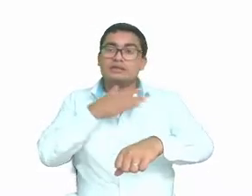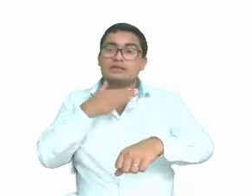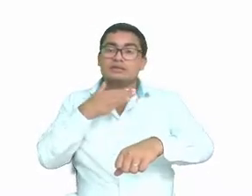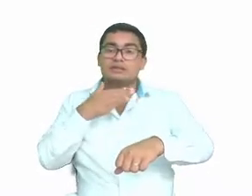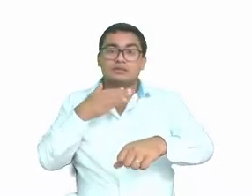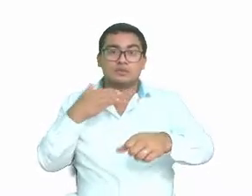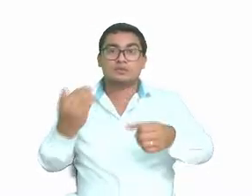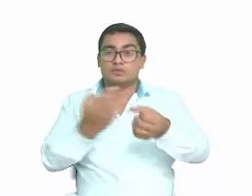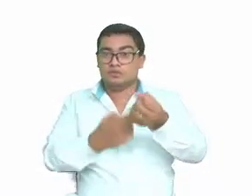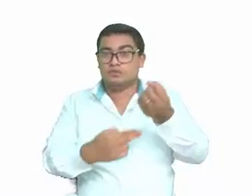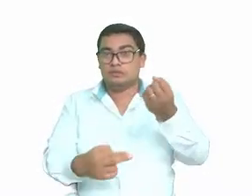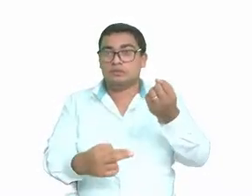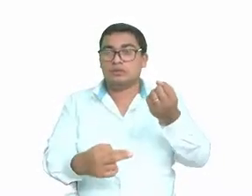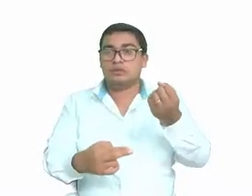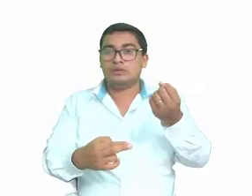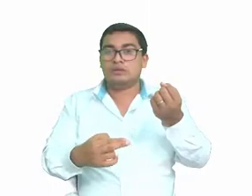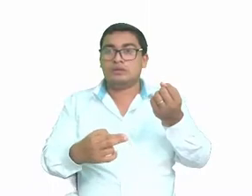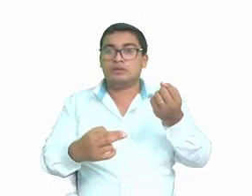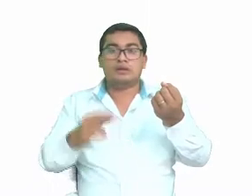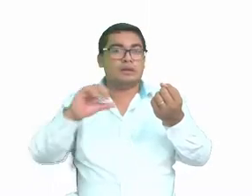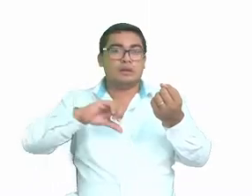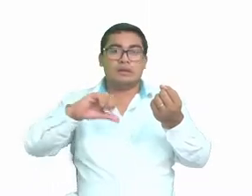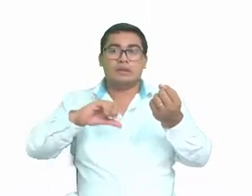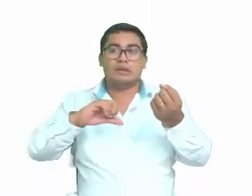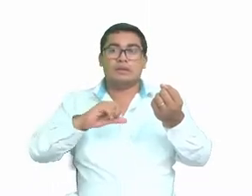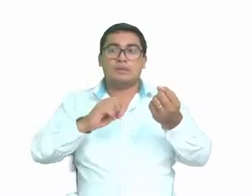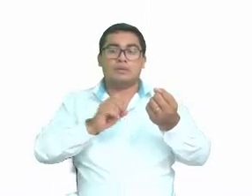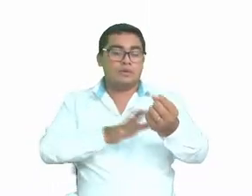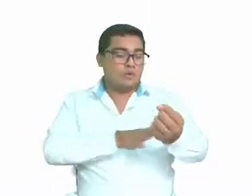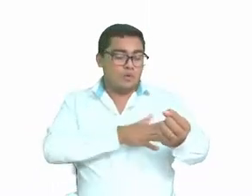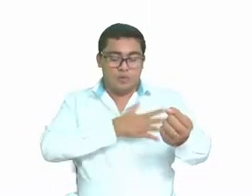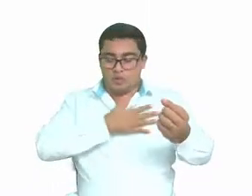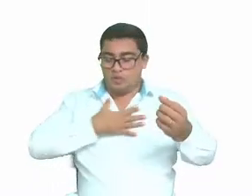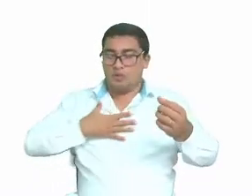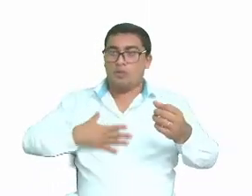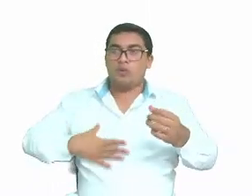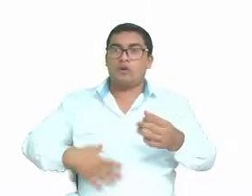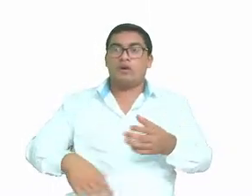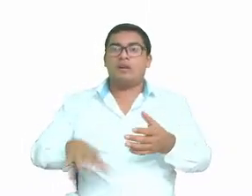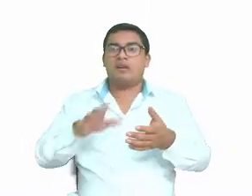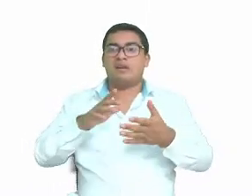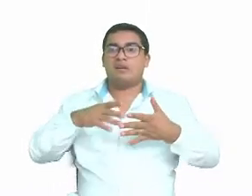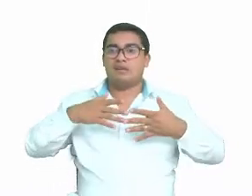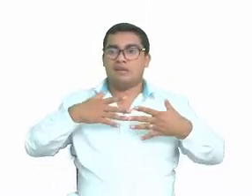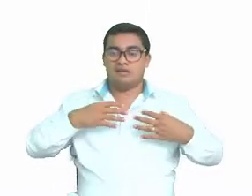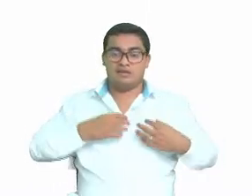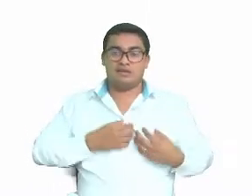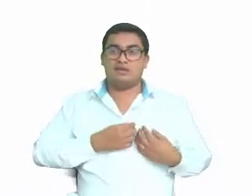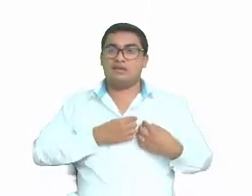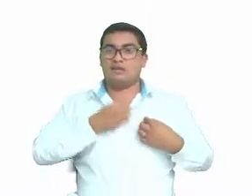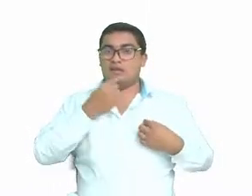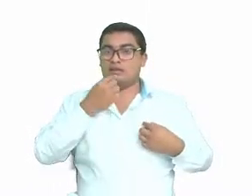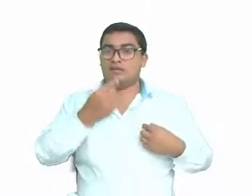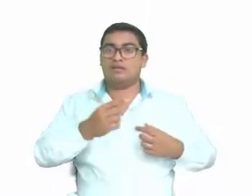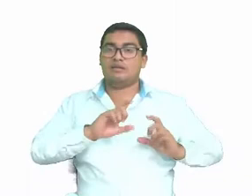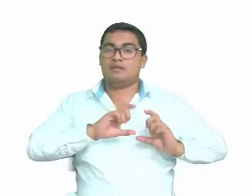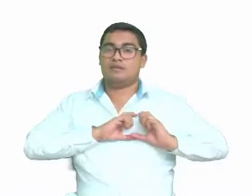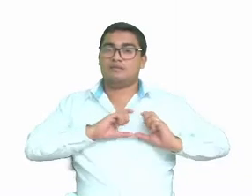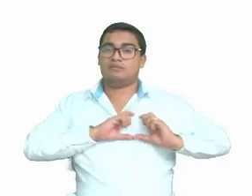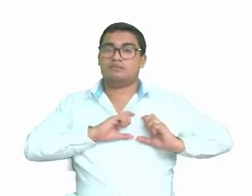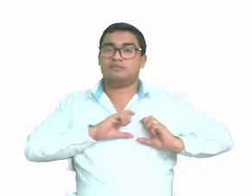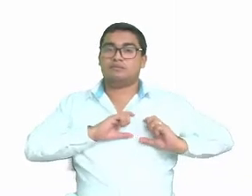con dióxido de carbono, todo lo que no necesitamos, todo lo que desecha la célula, para llevarlo nuevamente al